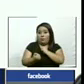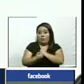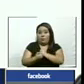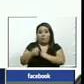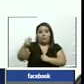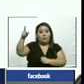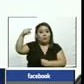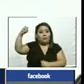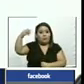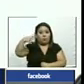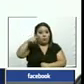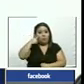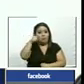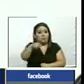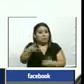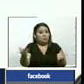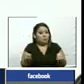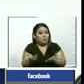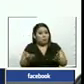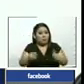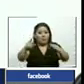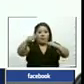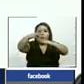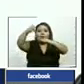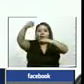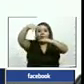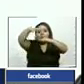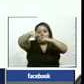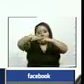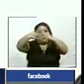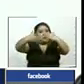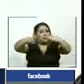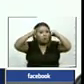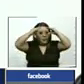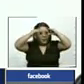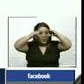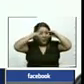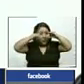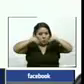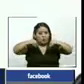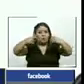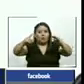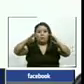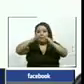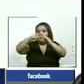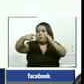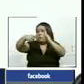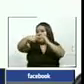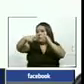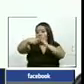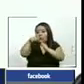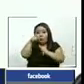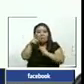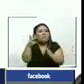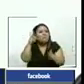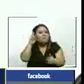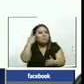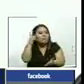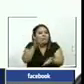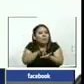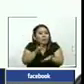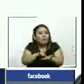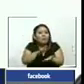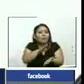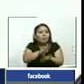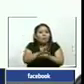energía que usted está generando con los paneles y en la noche pues ya con la distribuidora, ¿verdad? Entonces usted se ahorra en el día de